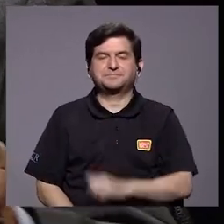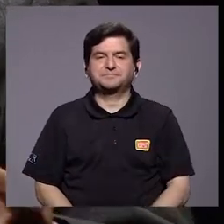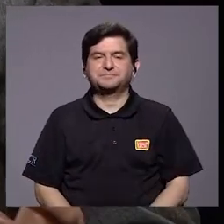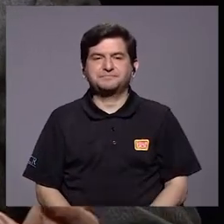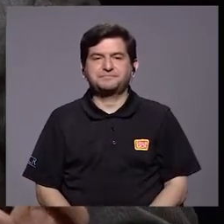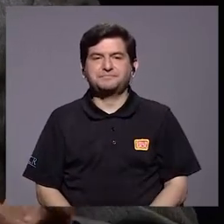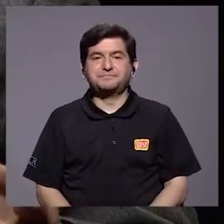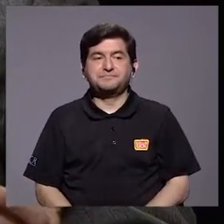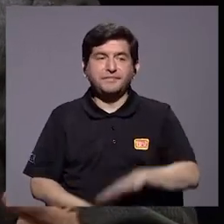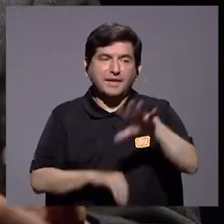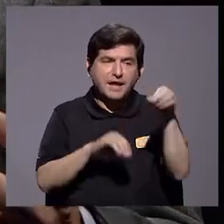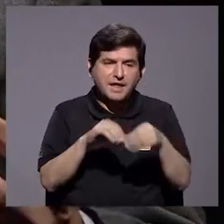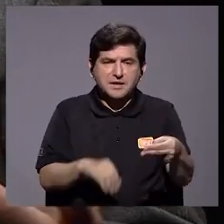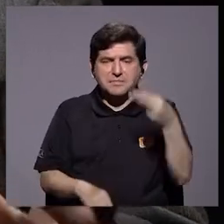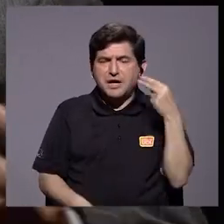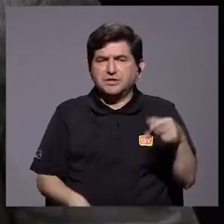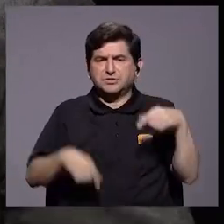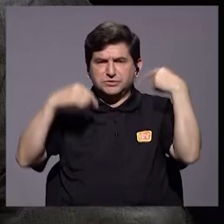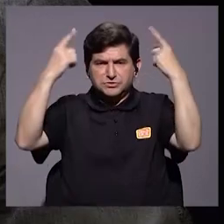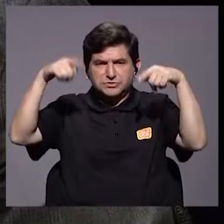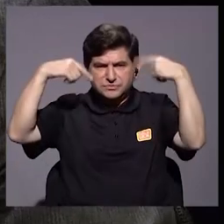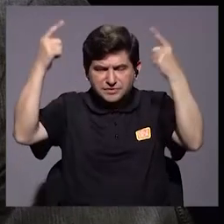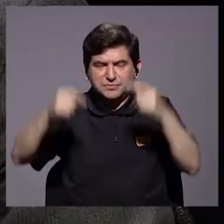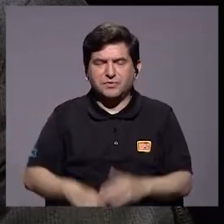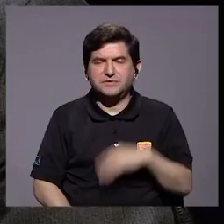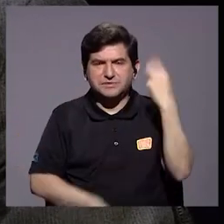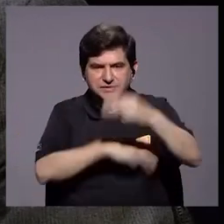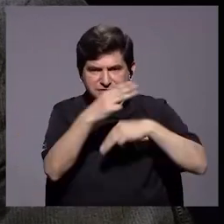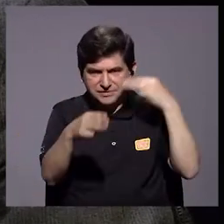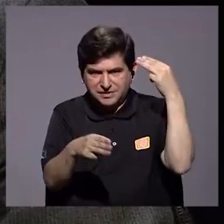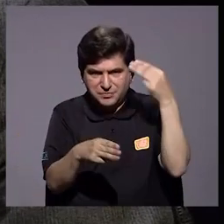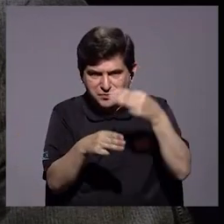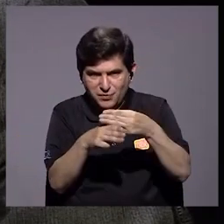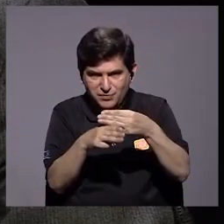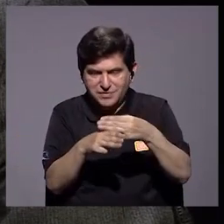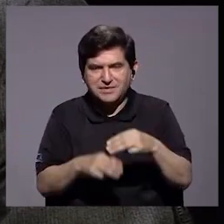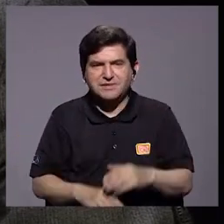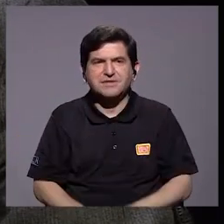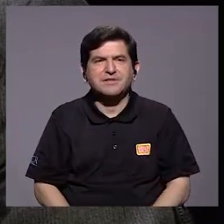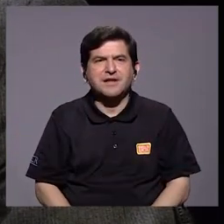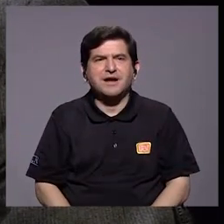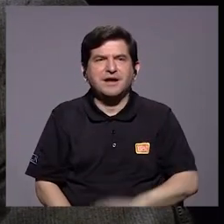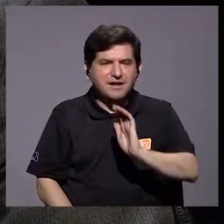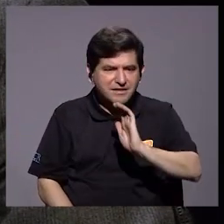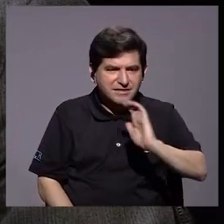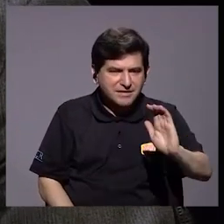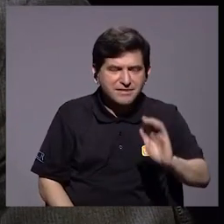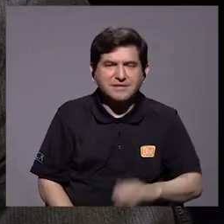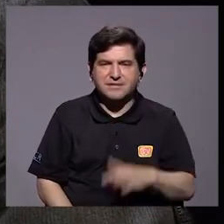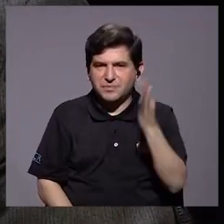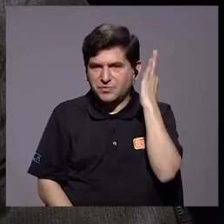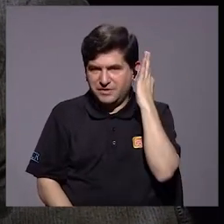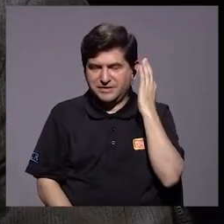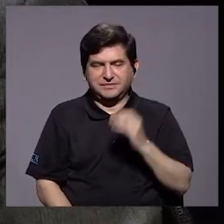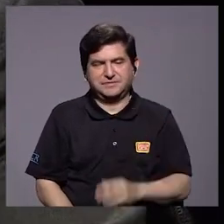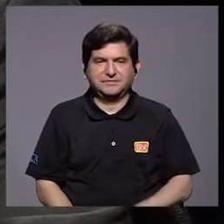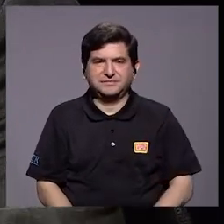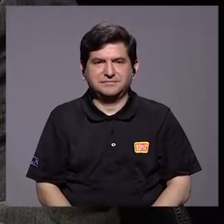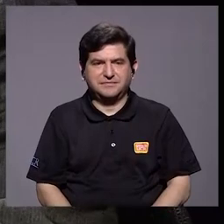hay una historia muy famosa que es la historia del mundial del infantil femenino donde